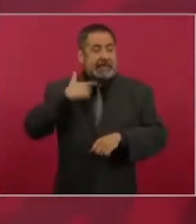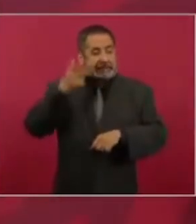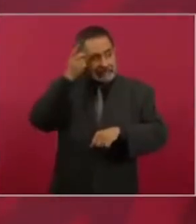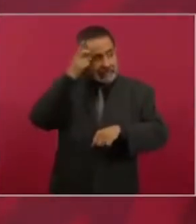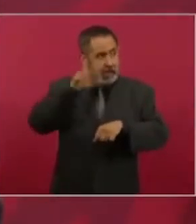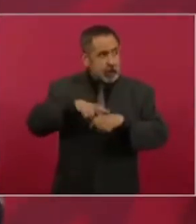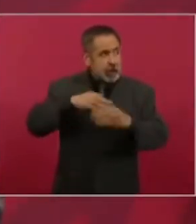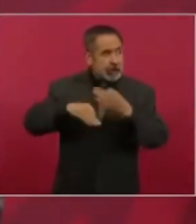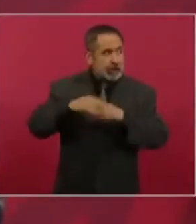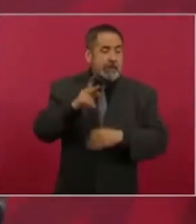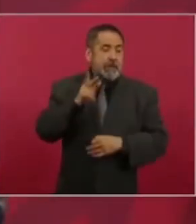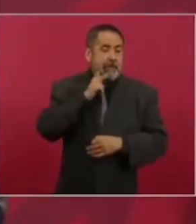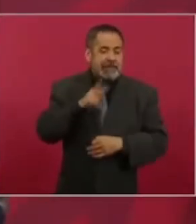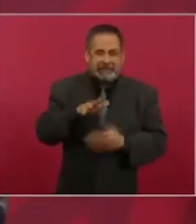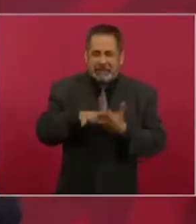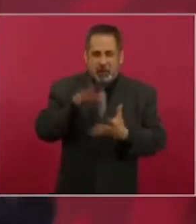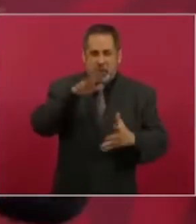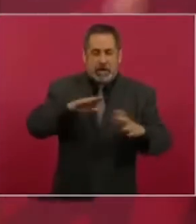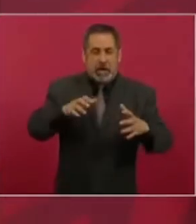todos,